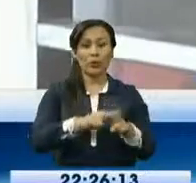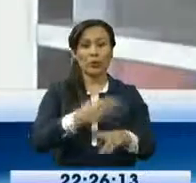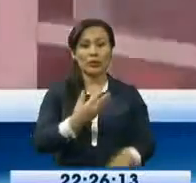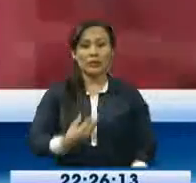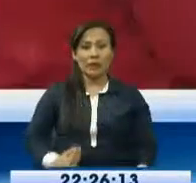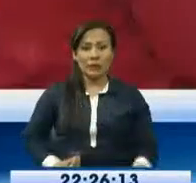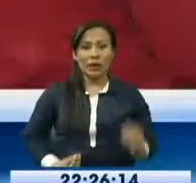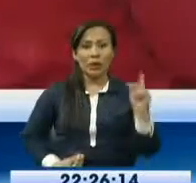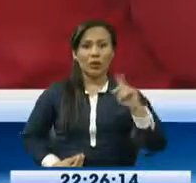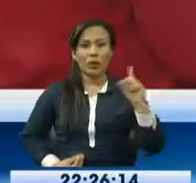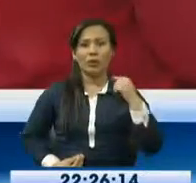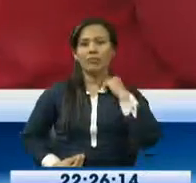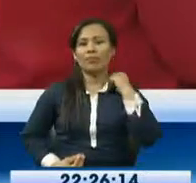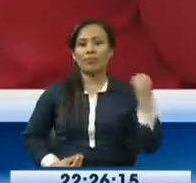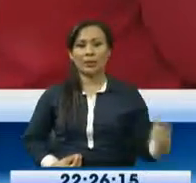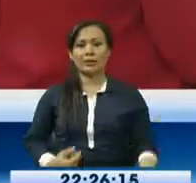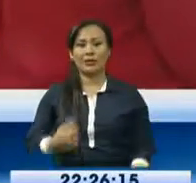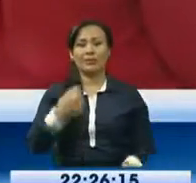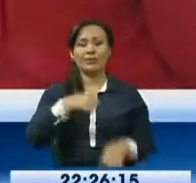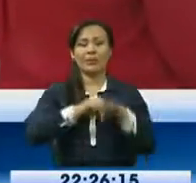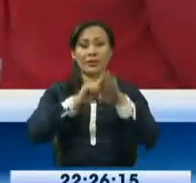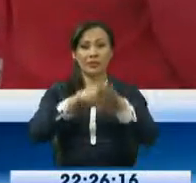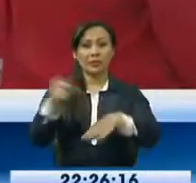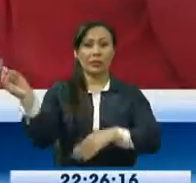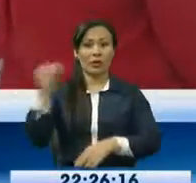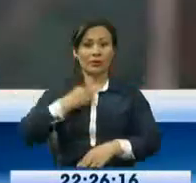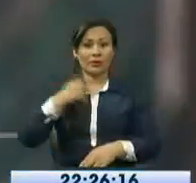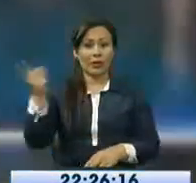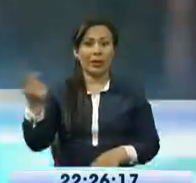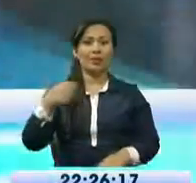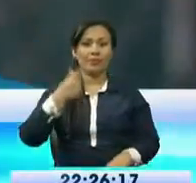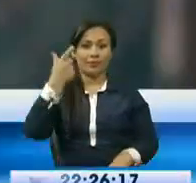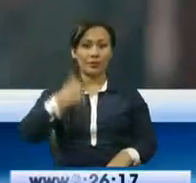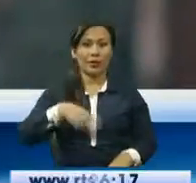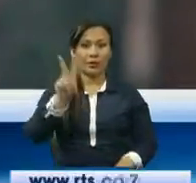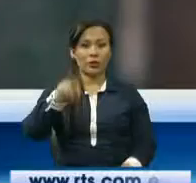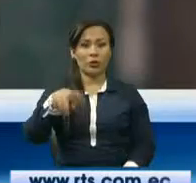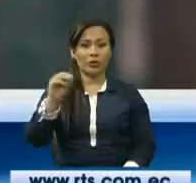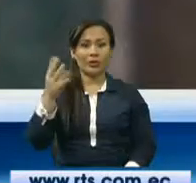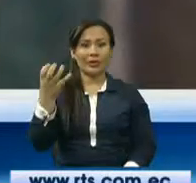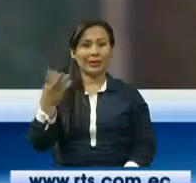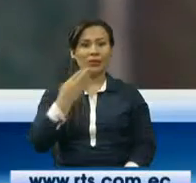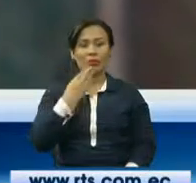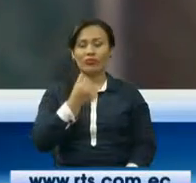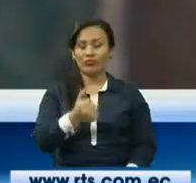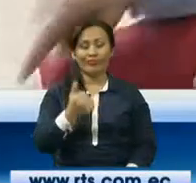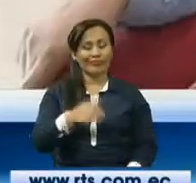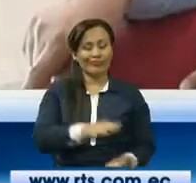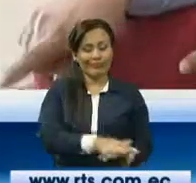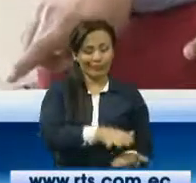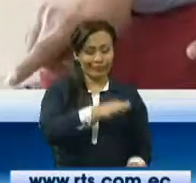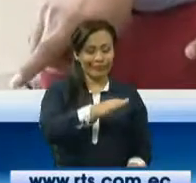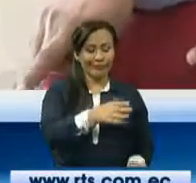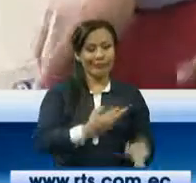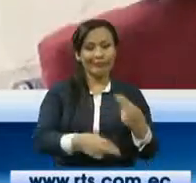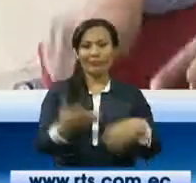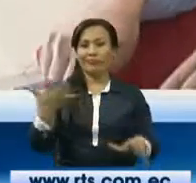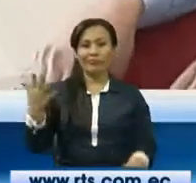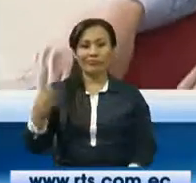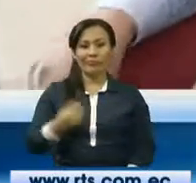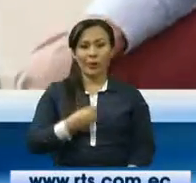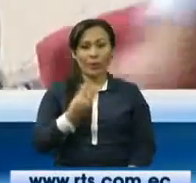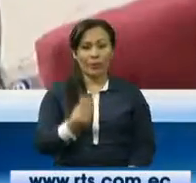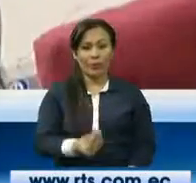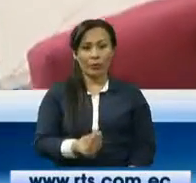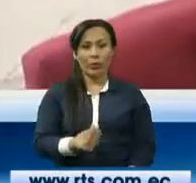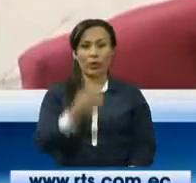perder clientes. Pese a ese sacrificio, comenta este empresario, el 2015 no fue bueno para el volumen de sus ventas. Y no solo